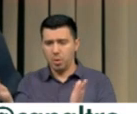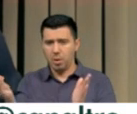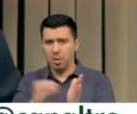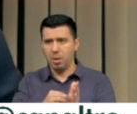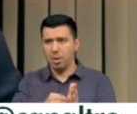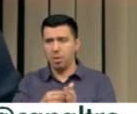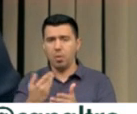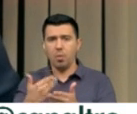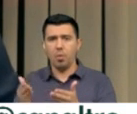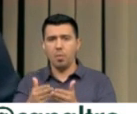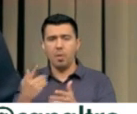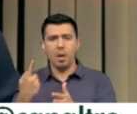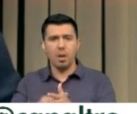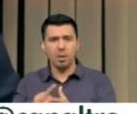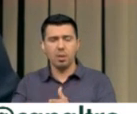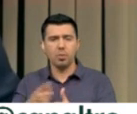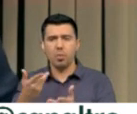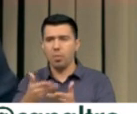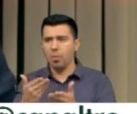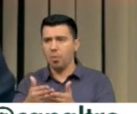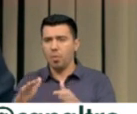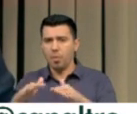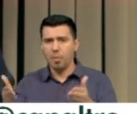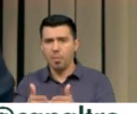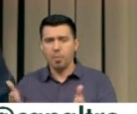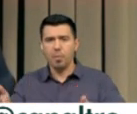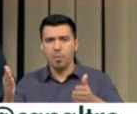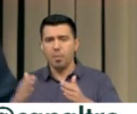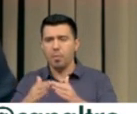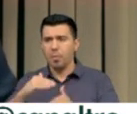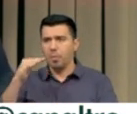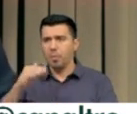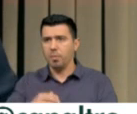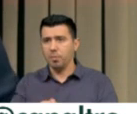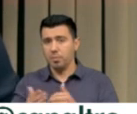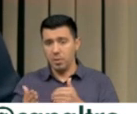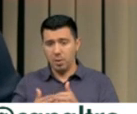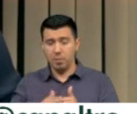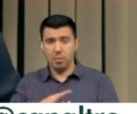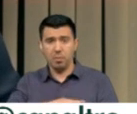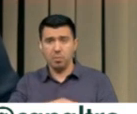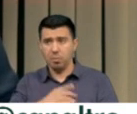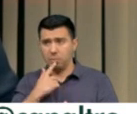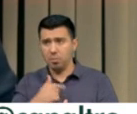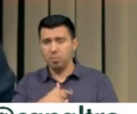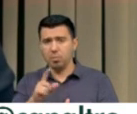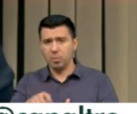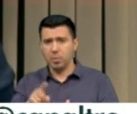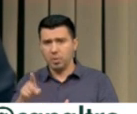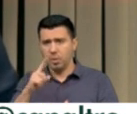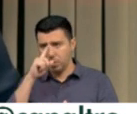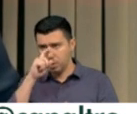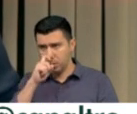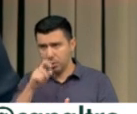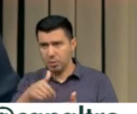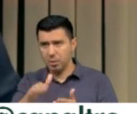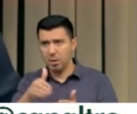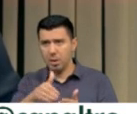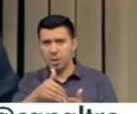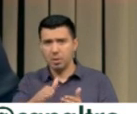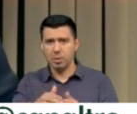inmuebles asimismo la administración municipal hace poco nos había enviado una comunicación donde nos pedía ser mesurado con el gasto entonces hay